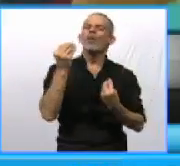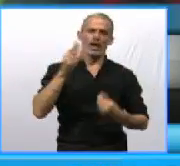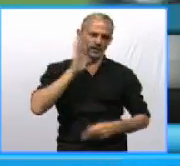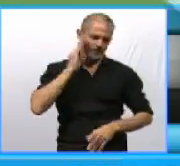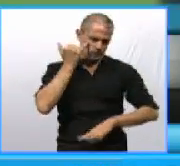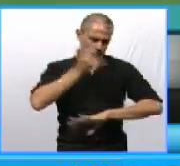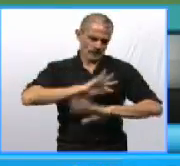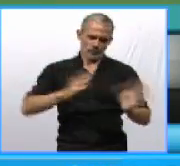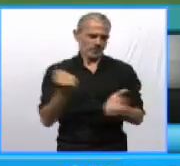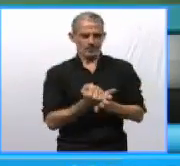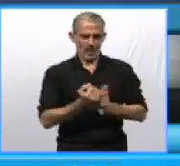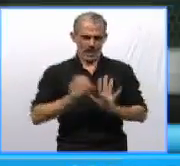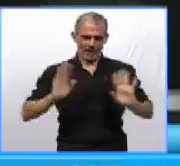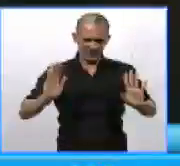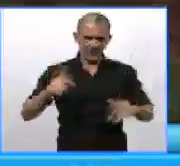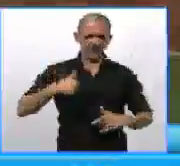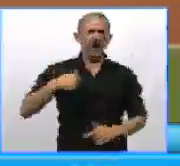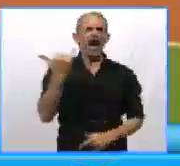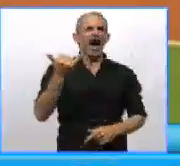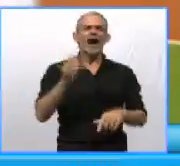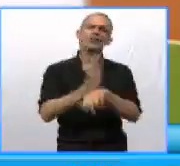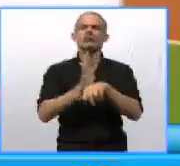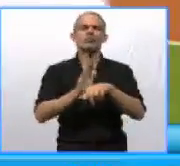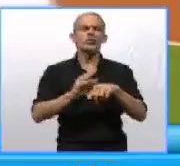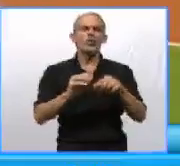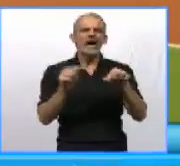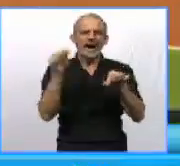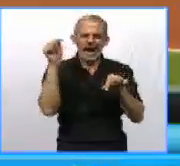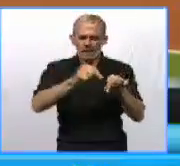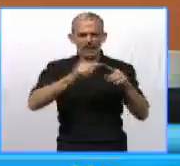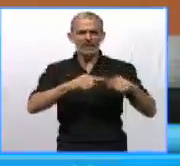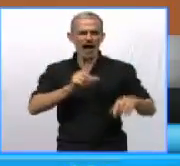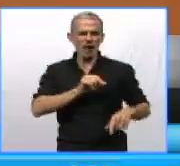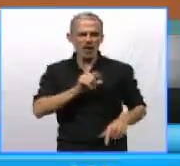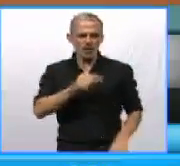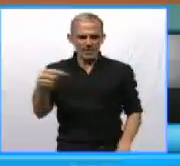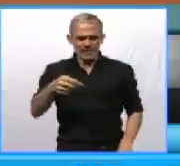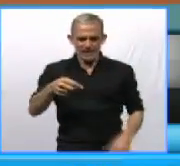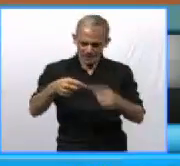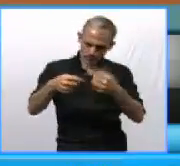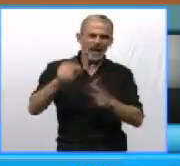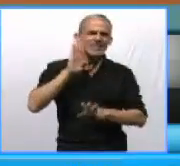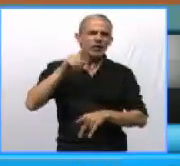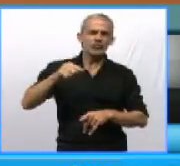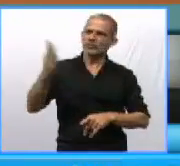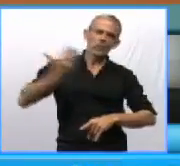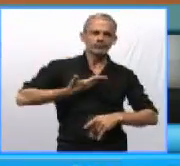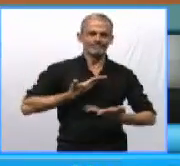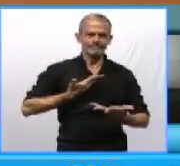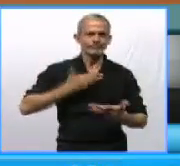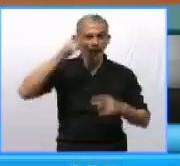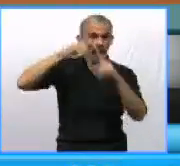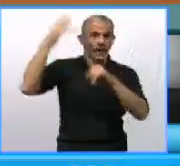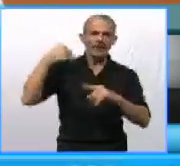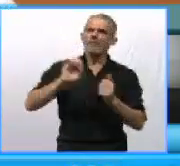los Estados Unidos. Tenemos una espina clavada, la verdad que bueno, espero que eso, todas las